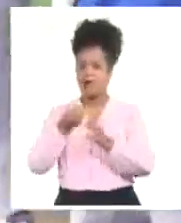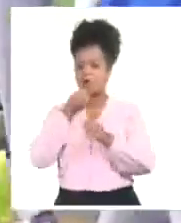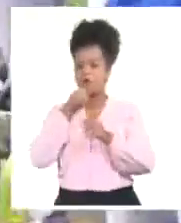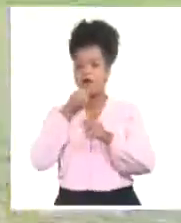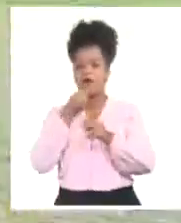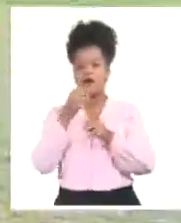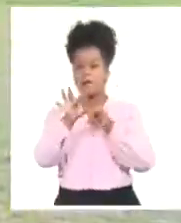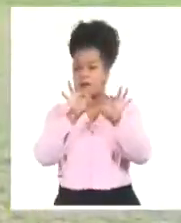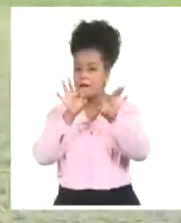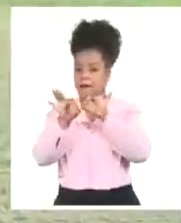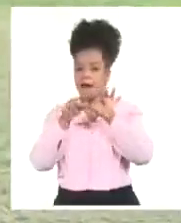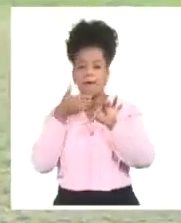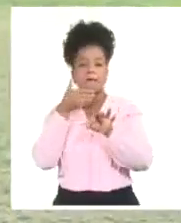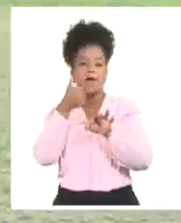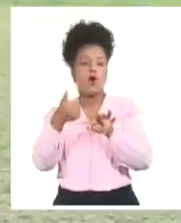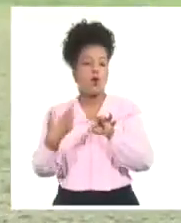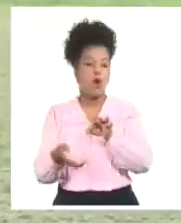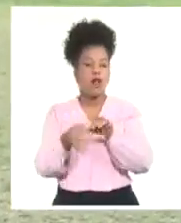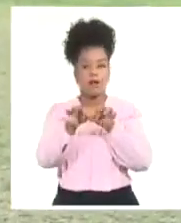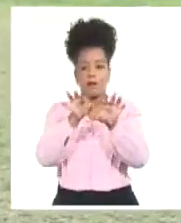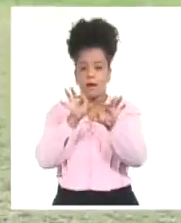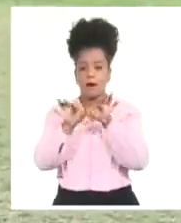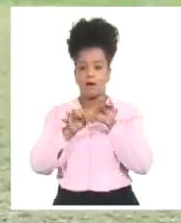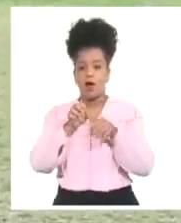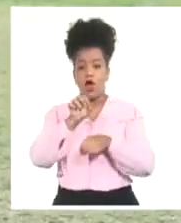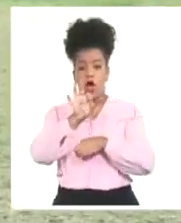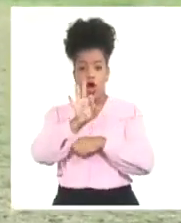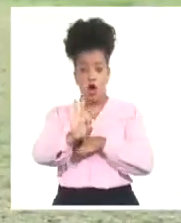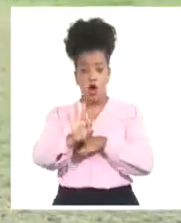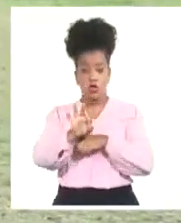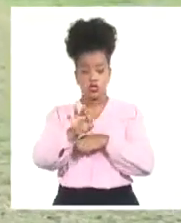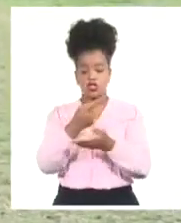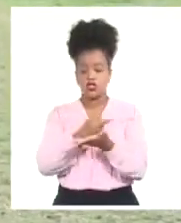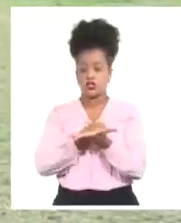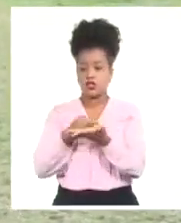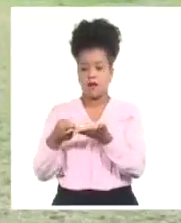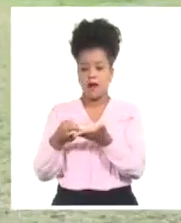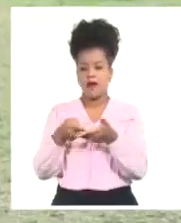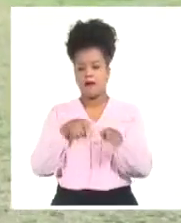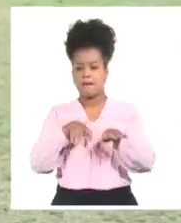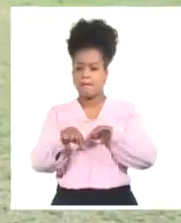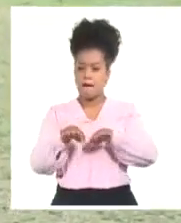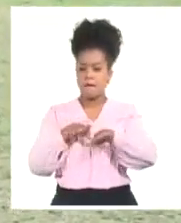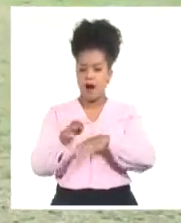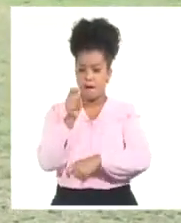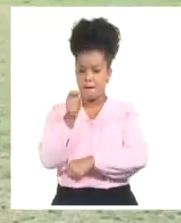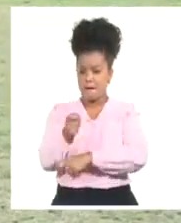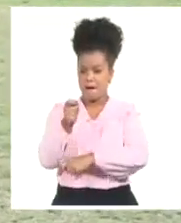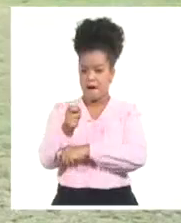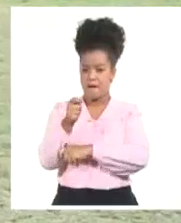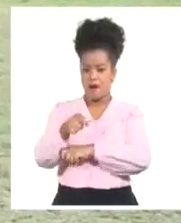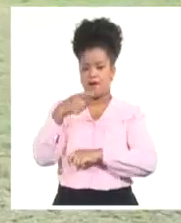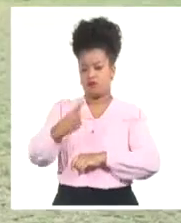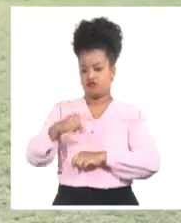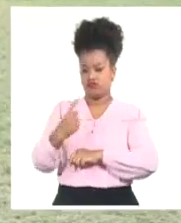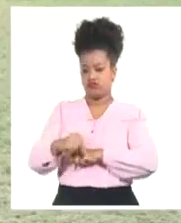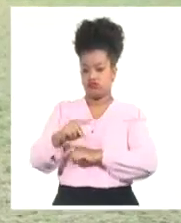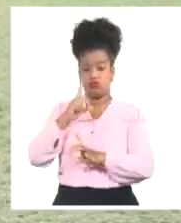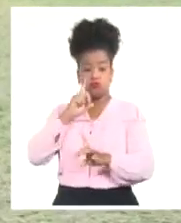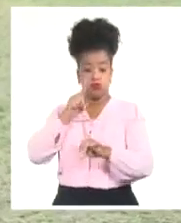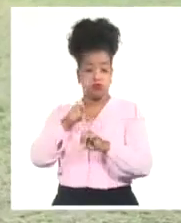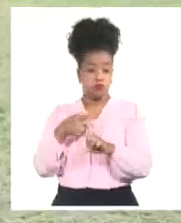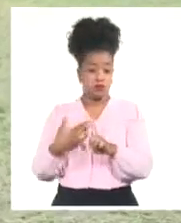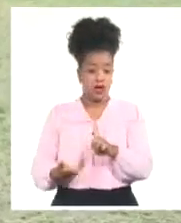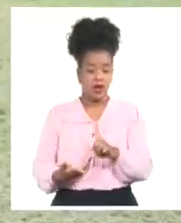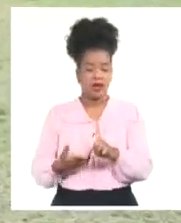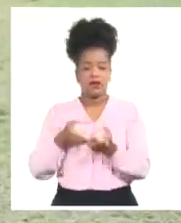mejores peloteros. Tenemos 8 semanas de preparación, donde nuestro objetivo principal aquí en Las Tunas es ir jugando